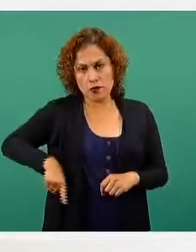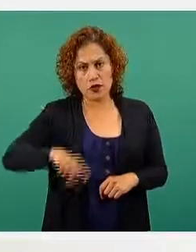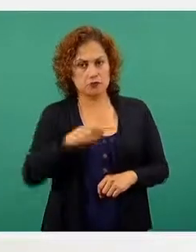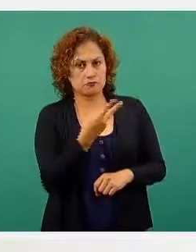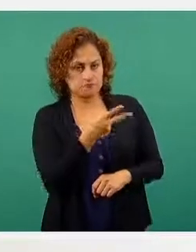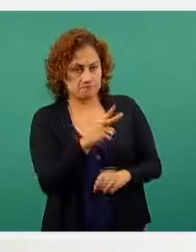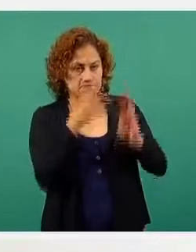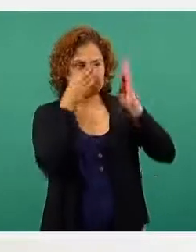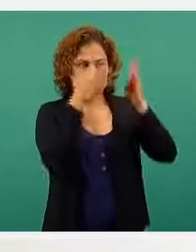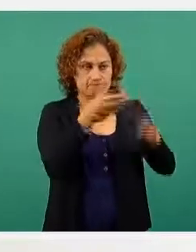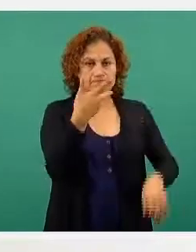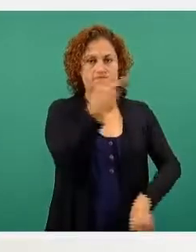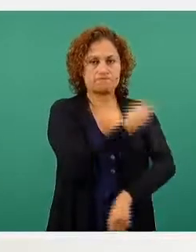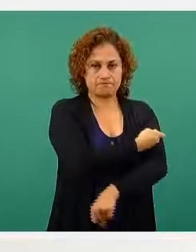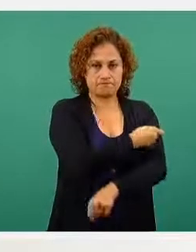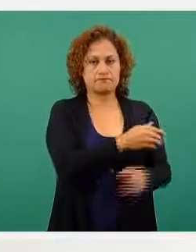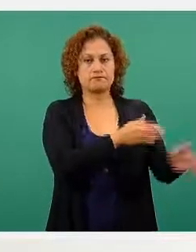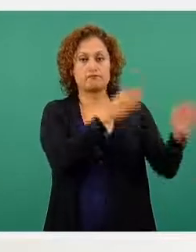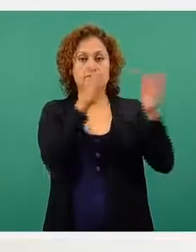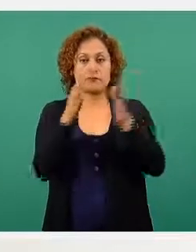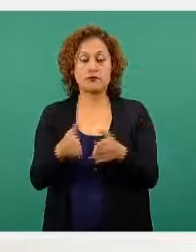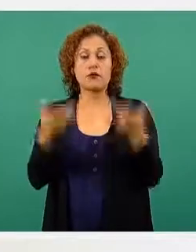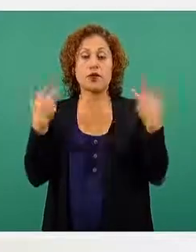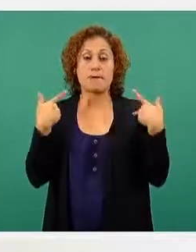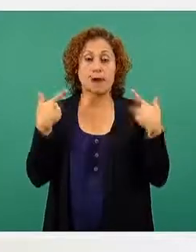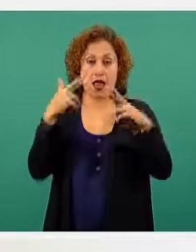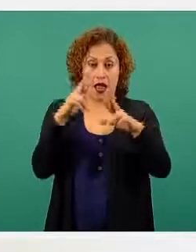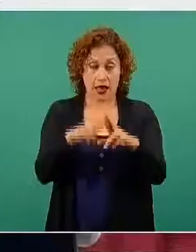privadas. Personal educativo,